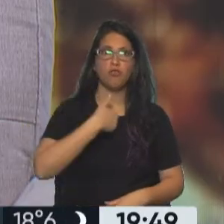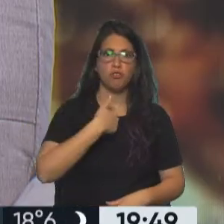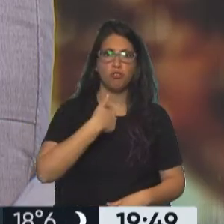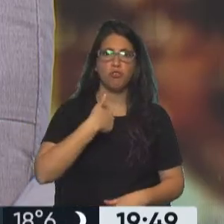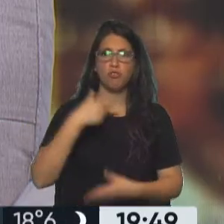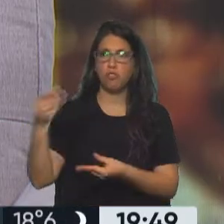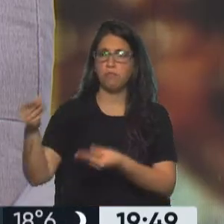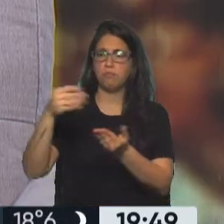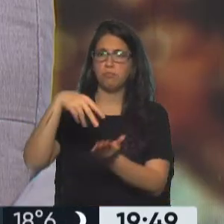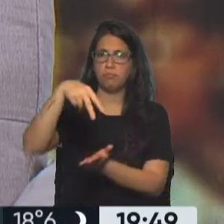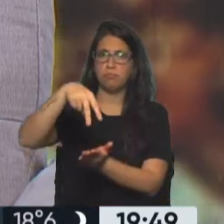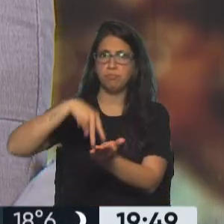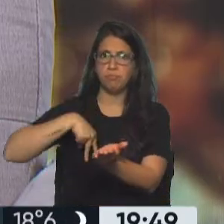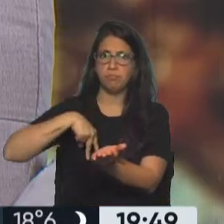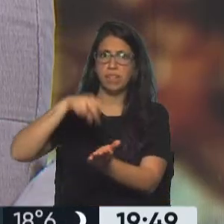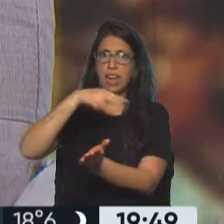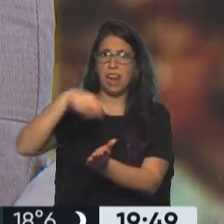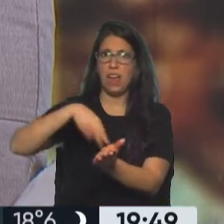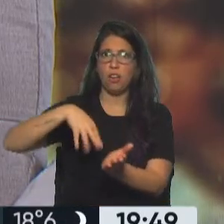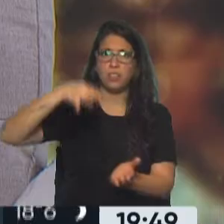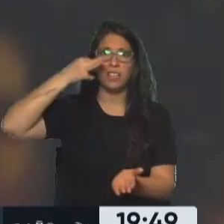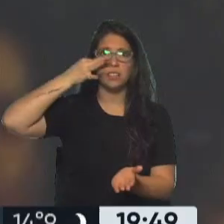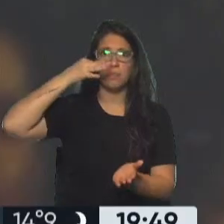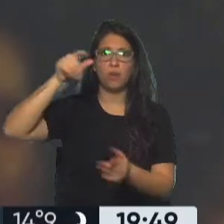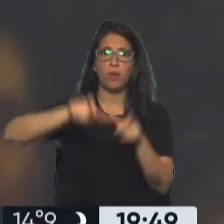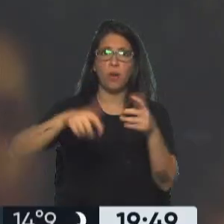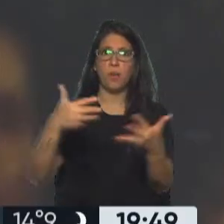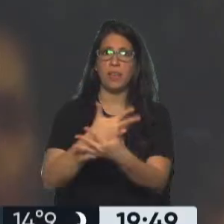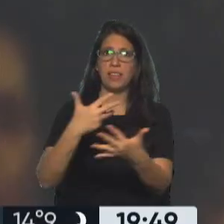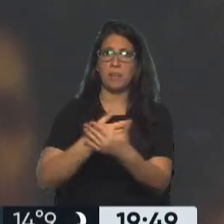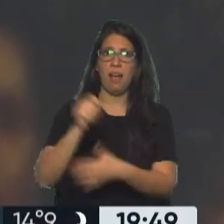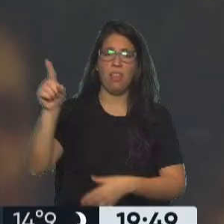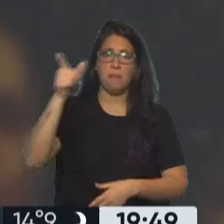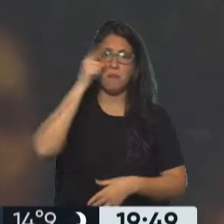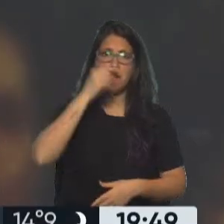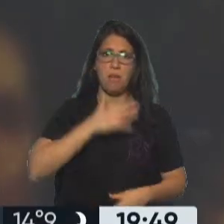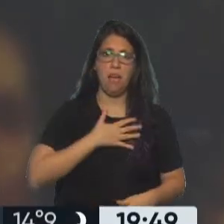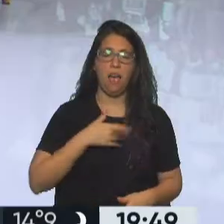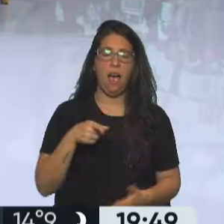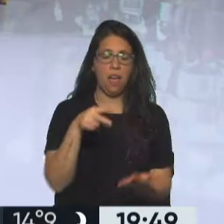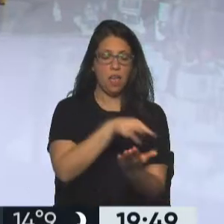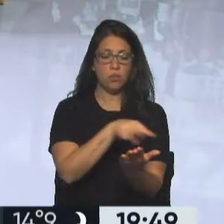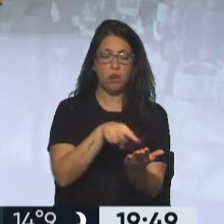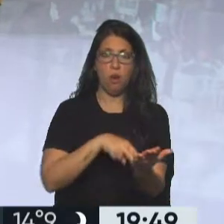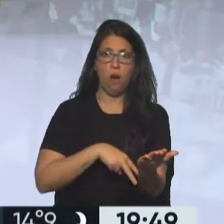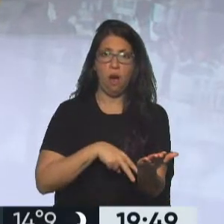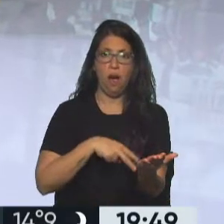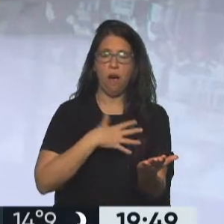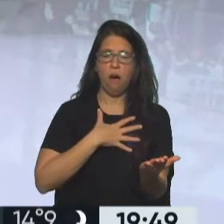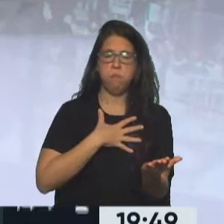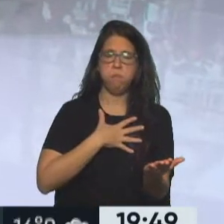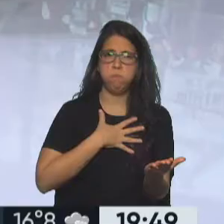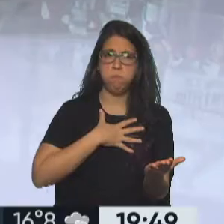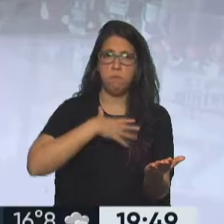auto de elevación a juicios y leo los testimonios de las víctimas de mi papá y bueno, ahí fue como una caída